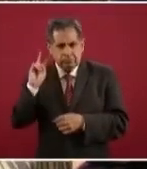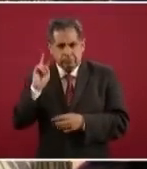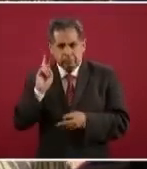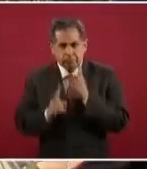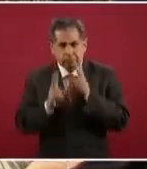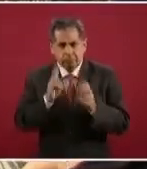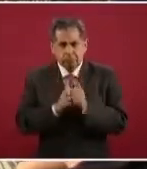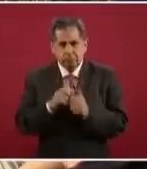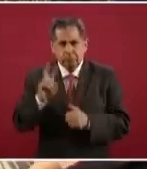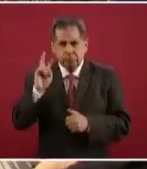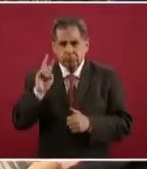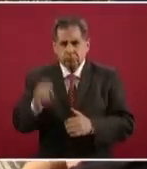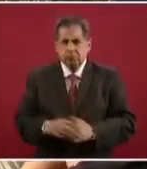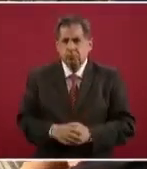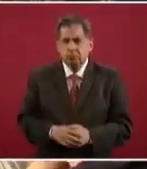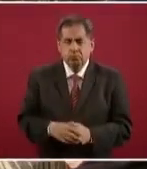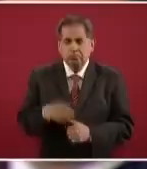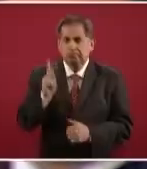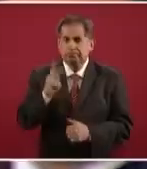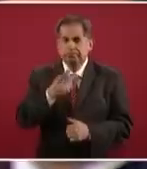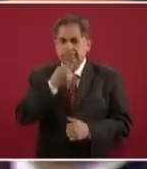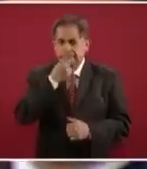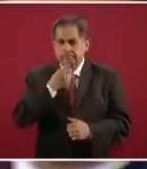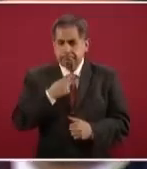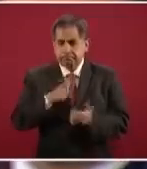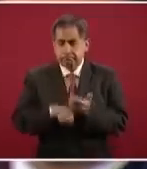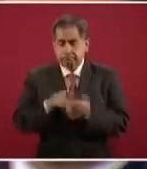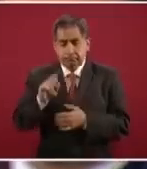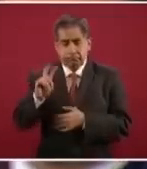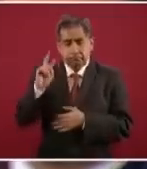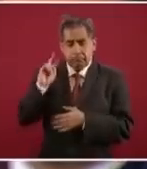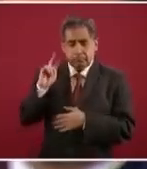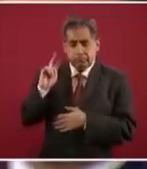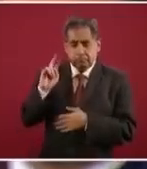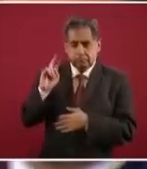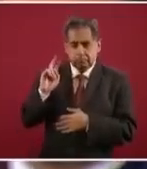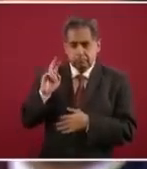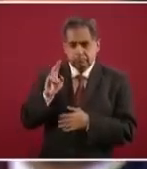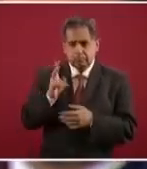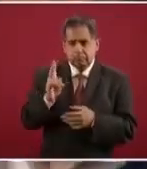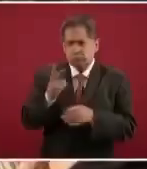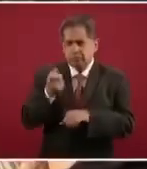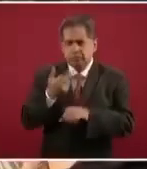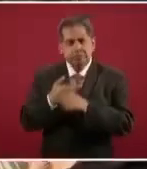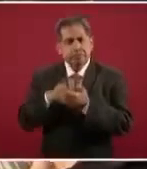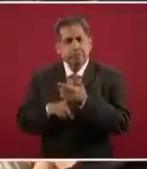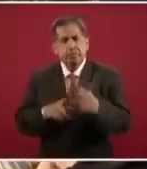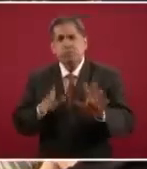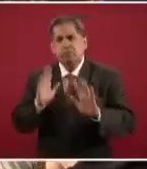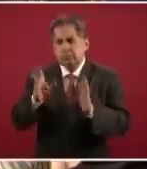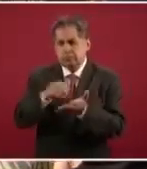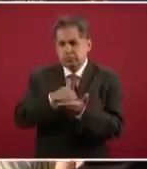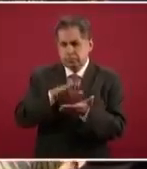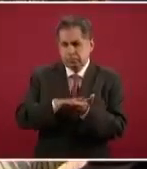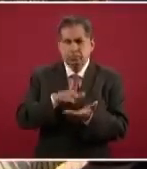con ella. Sí, pero me decía este eso. Este viernes. Que a ver si la secretaria. Ya tiene una